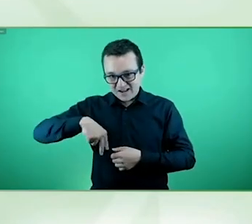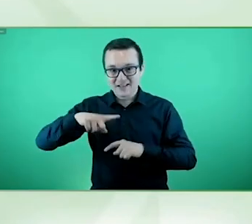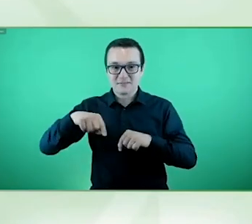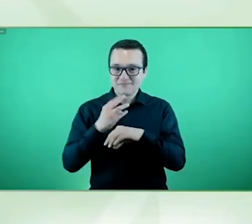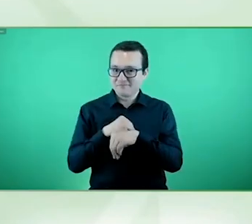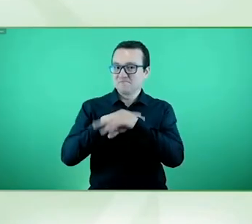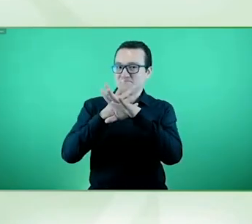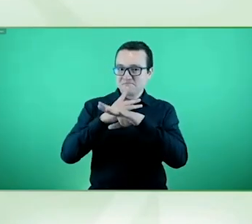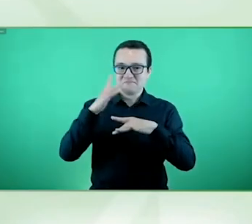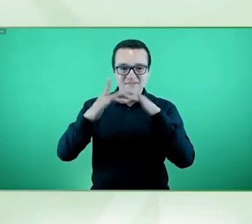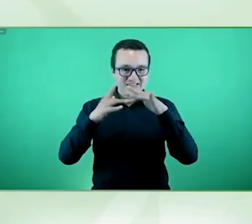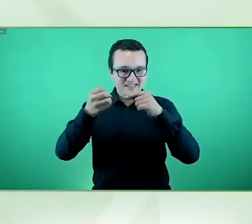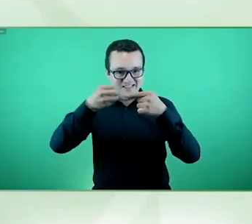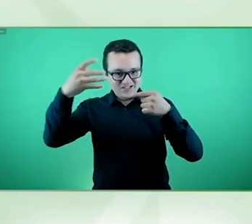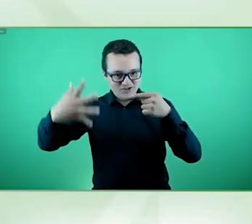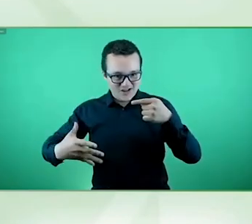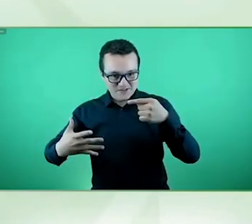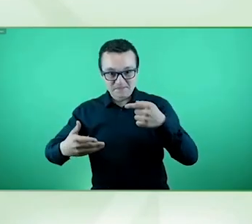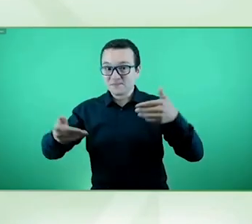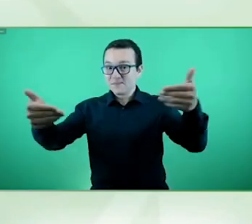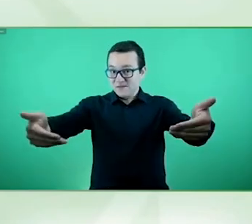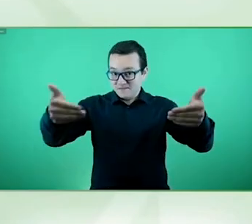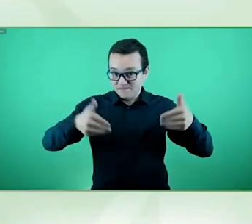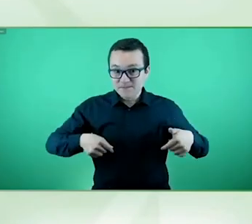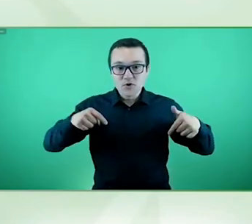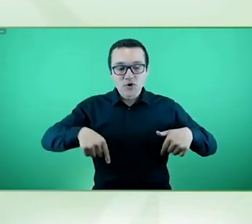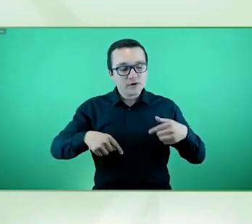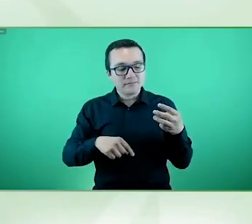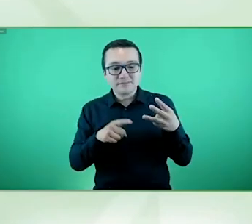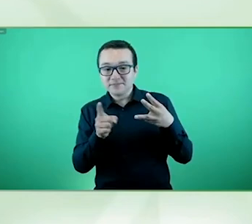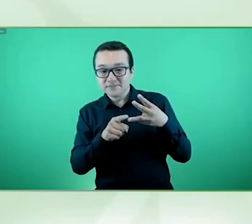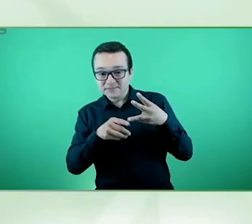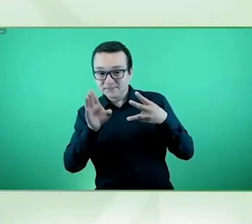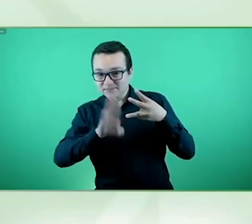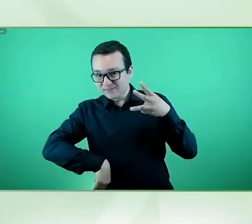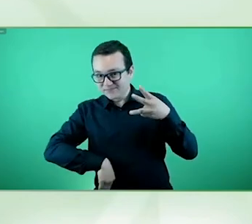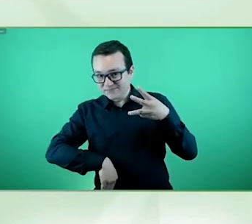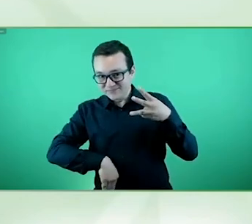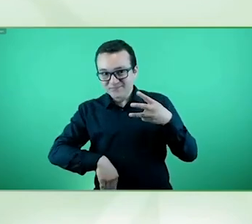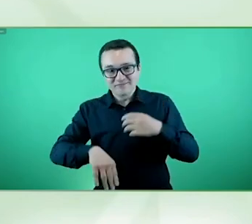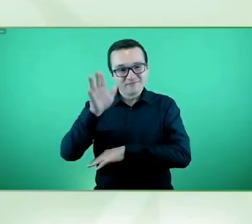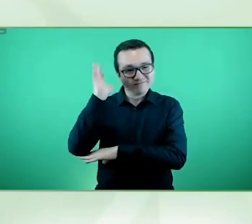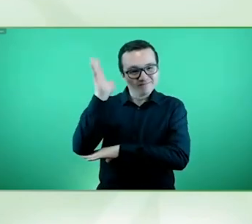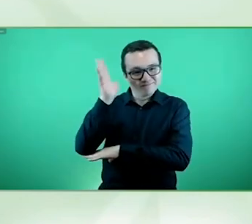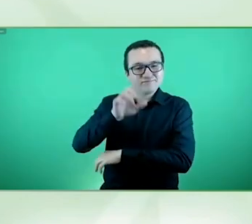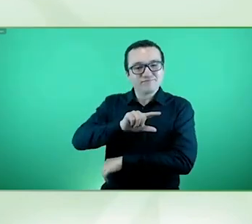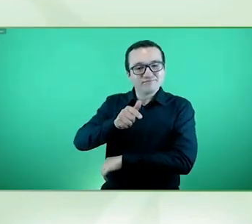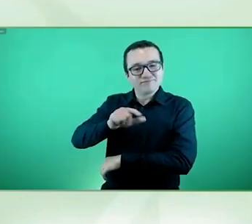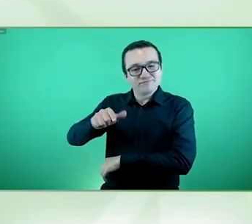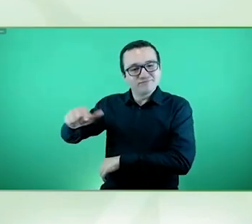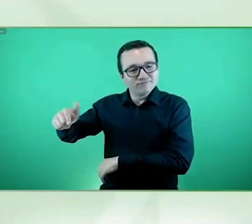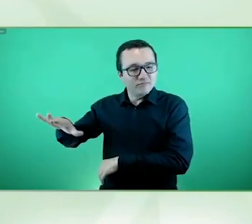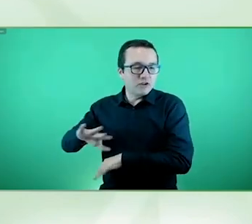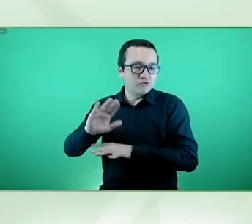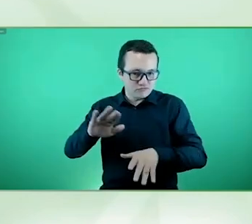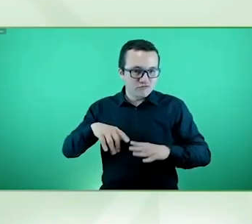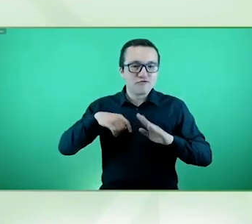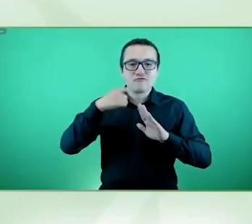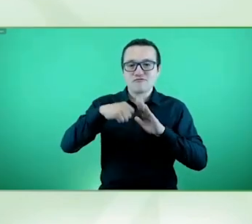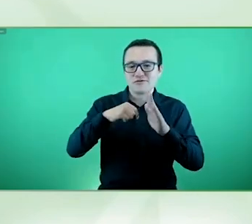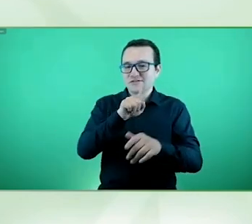a la última sesión del día de hoy de nuestra conferencia Zero Project Latinoamérica del año